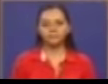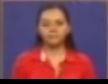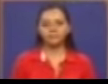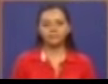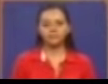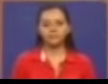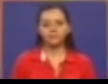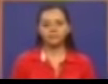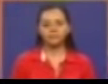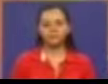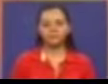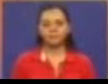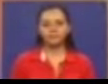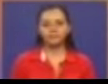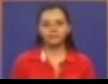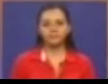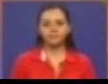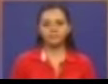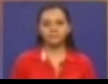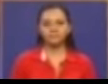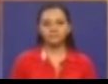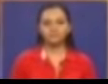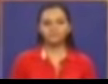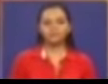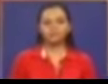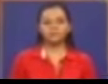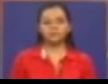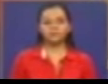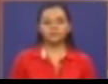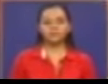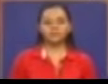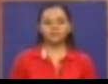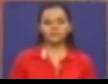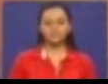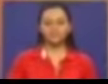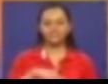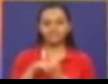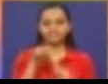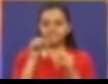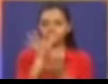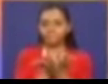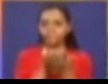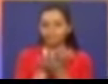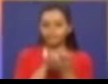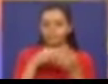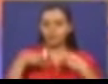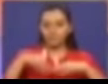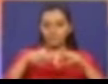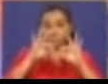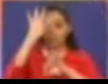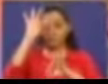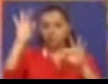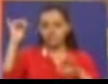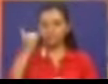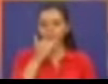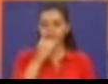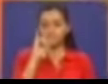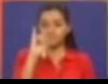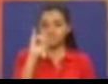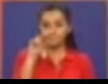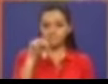Nos ha bajado la informalidad. Aquí también había una barbaridad metodológica. El INEC